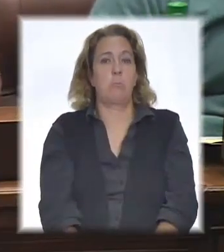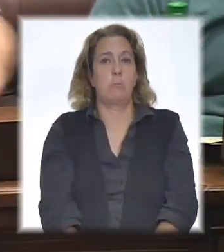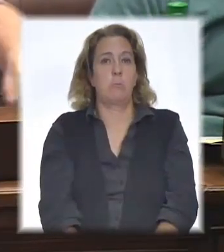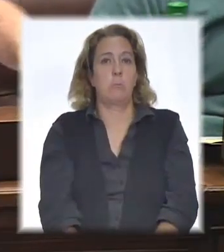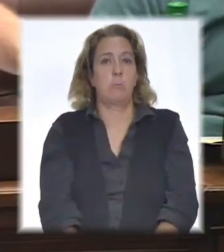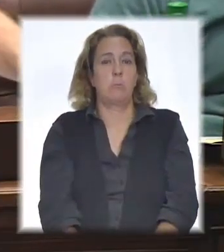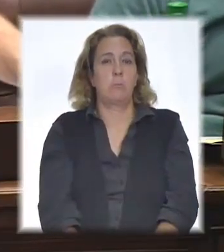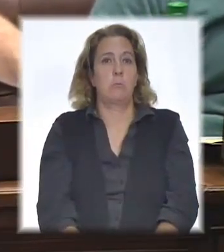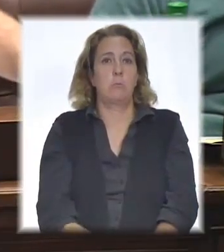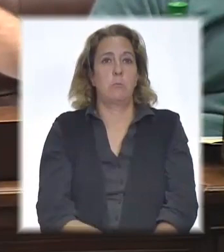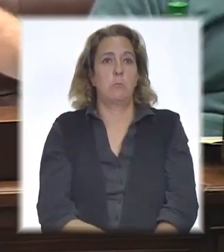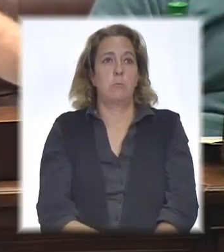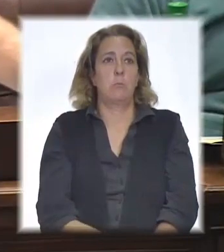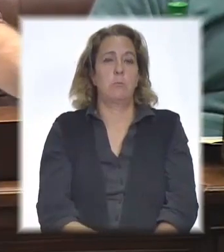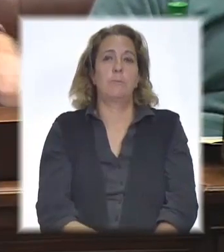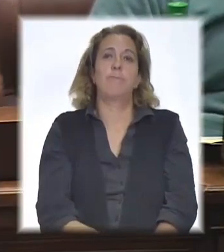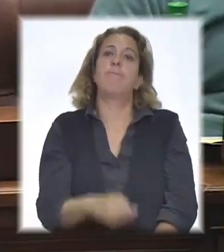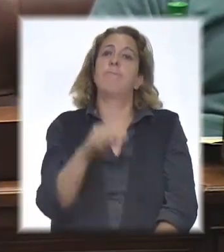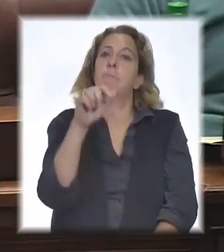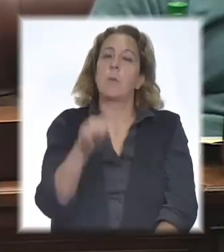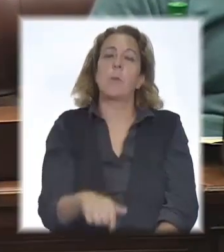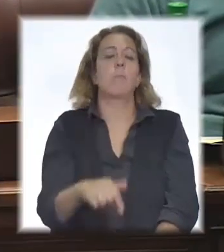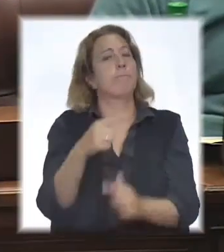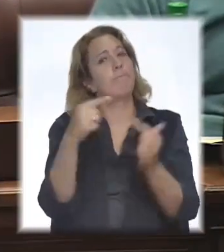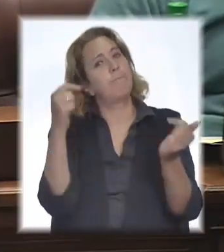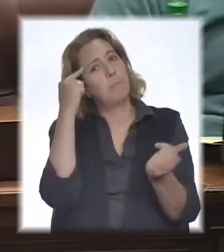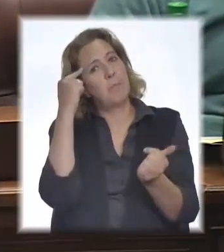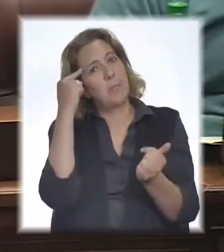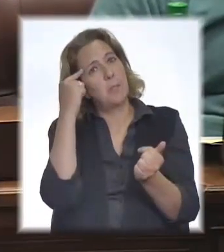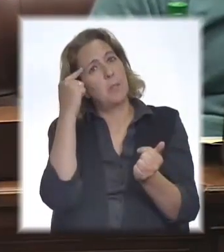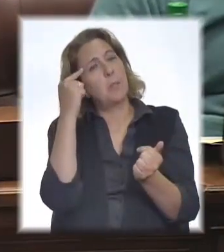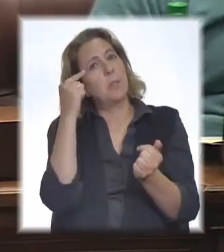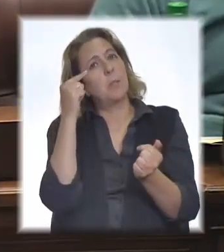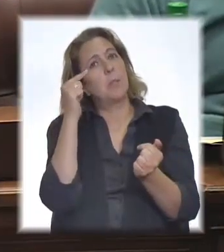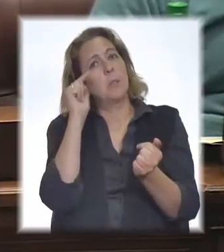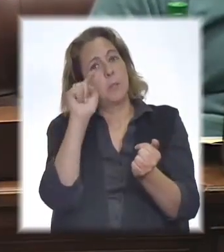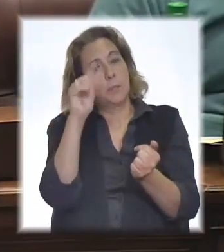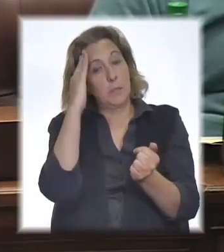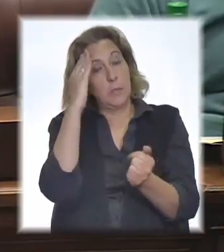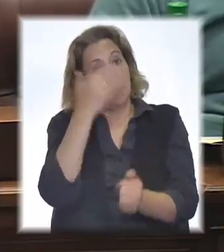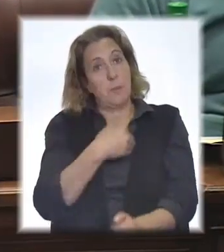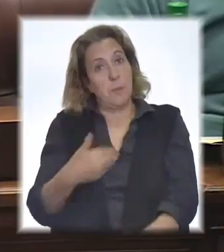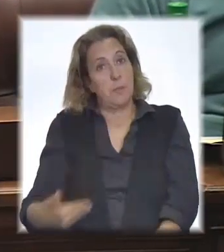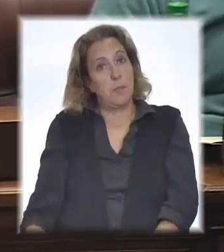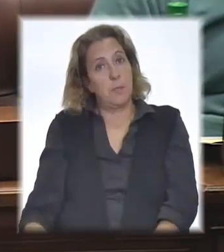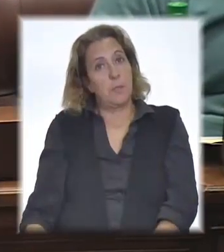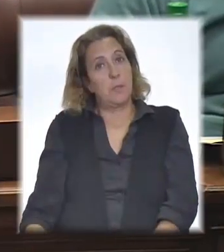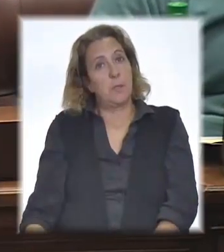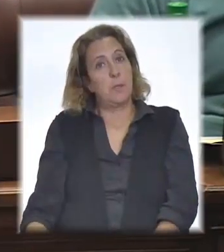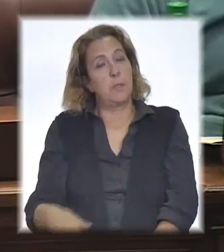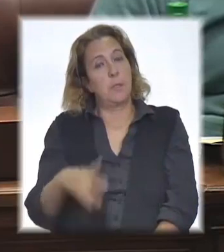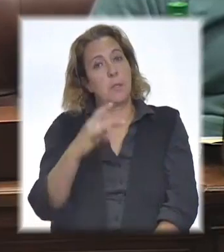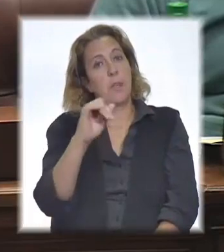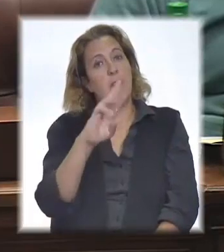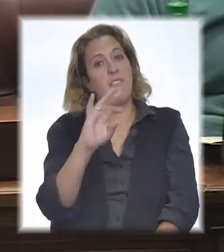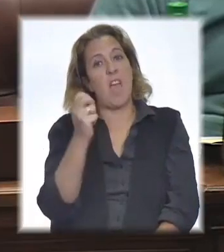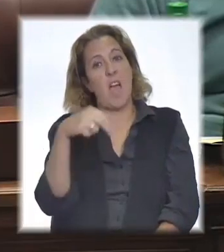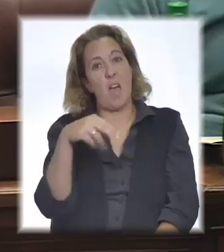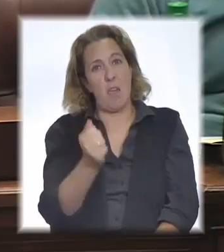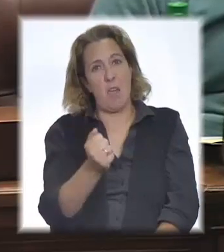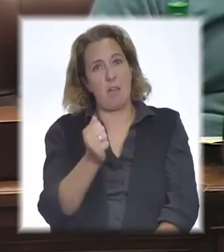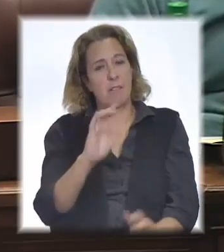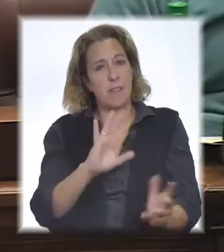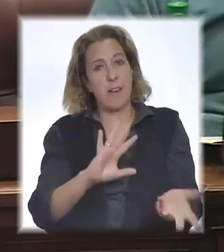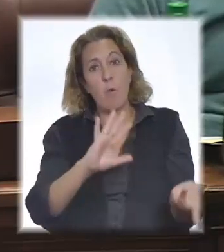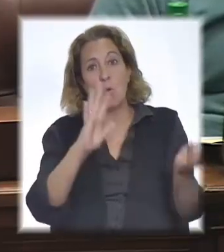y en este hilo de pensamiento presidente usted sabe javier de viana fue un